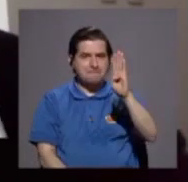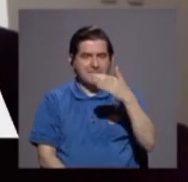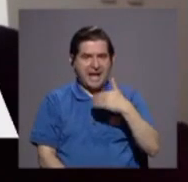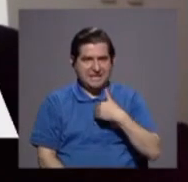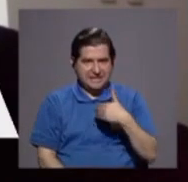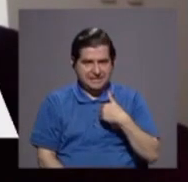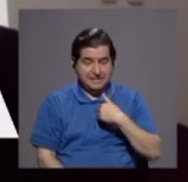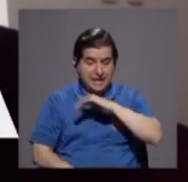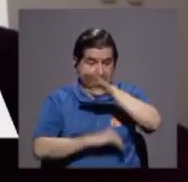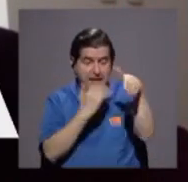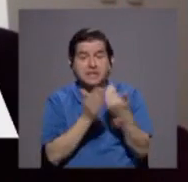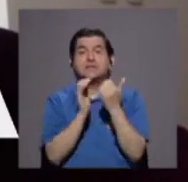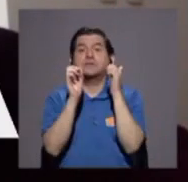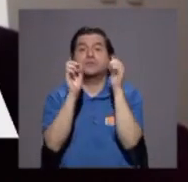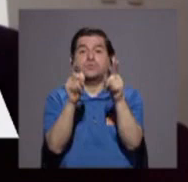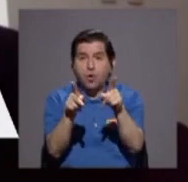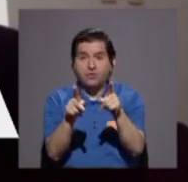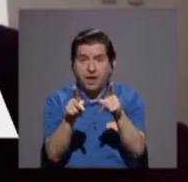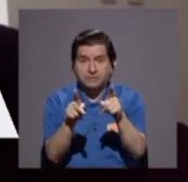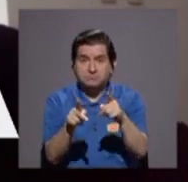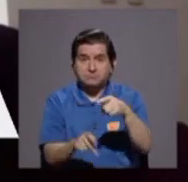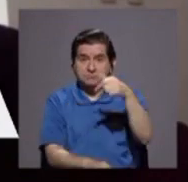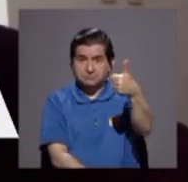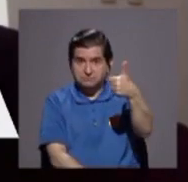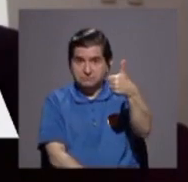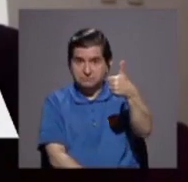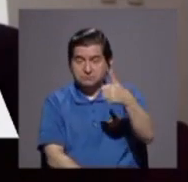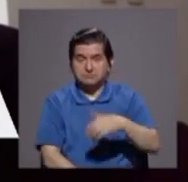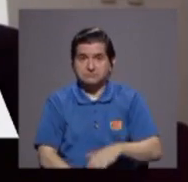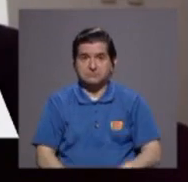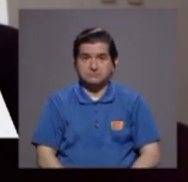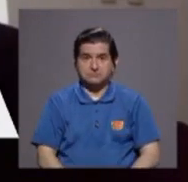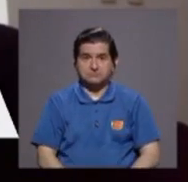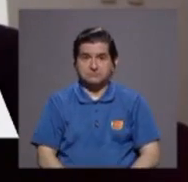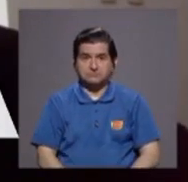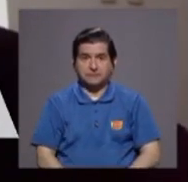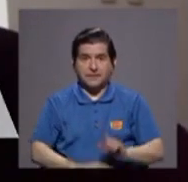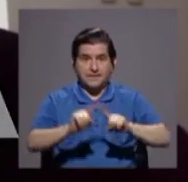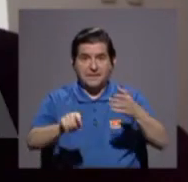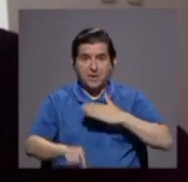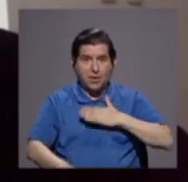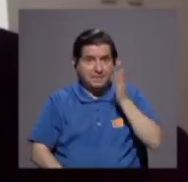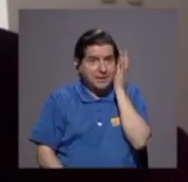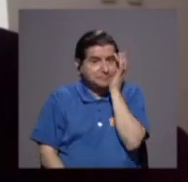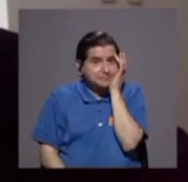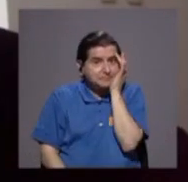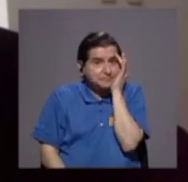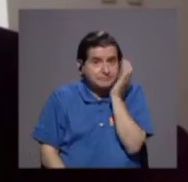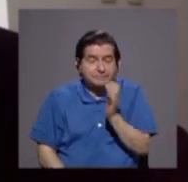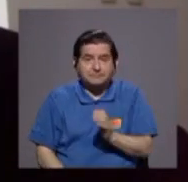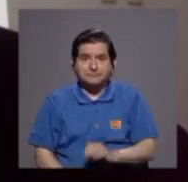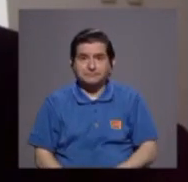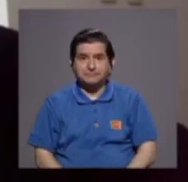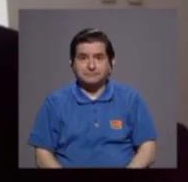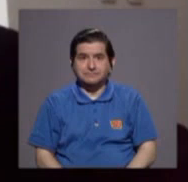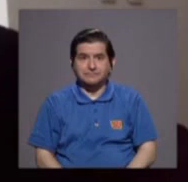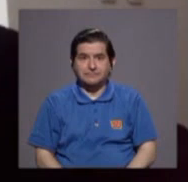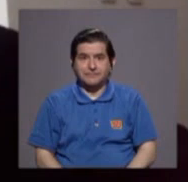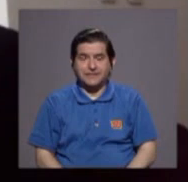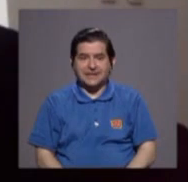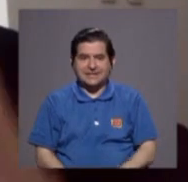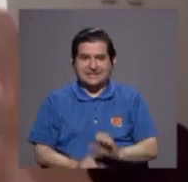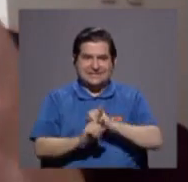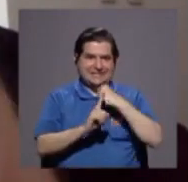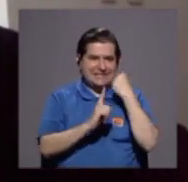tiene todas las posibilidades de ganar la elección. Lo que me preocupa a mí es la